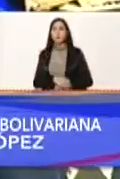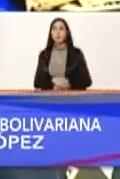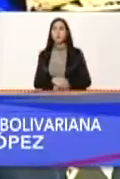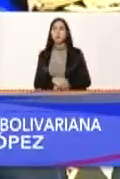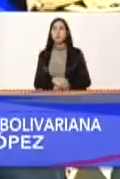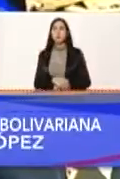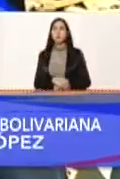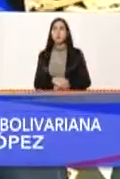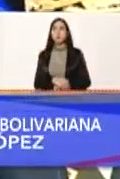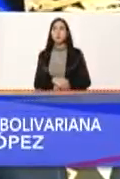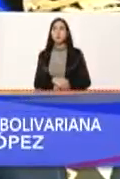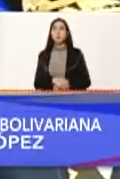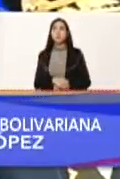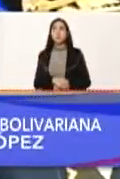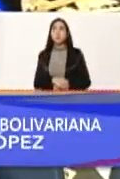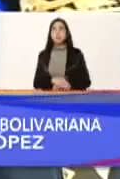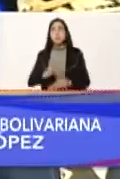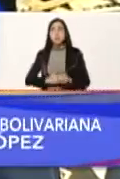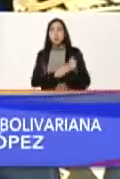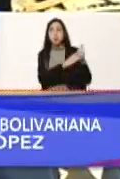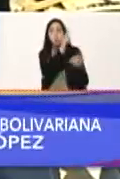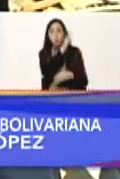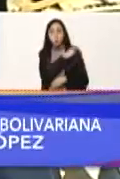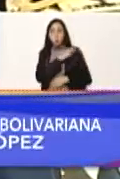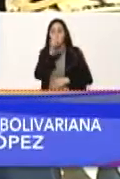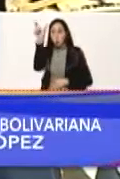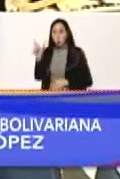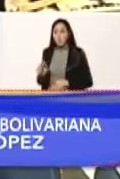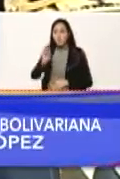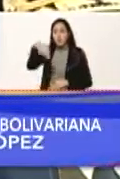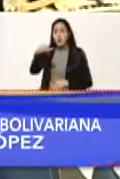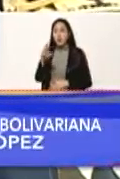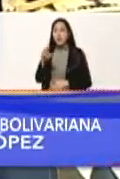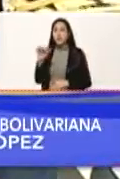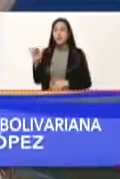dudas, el mayor general Bernal Martínez.